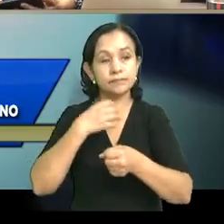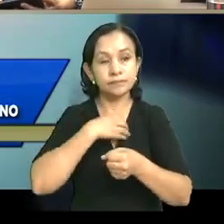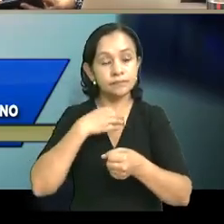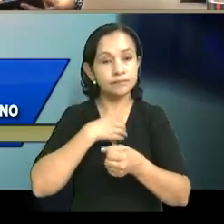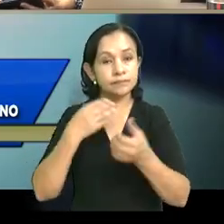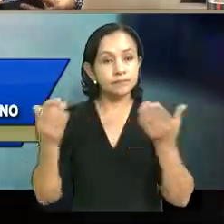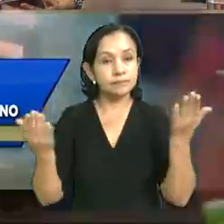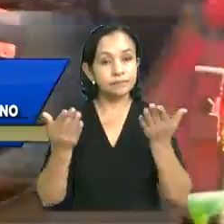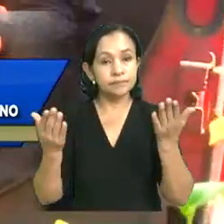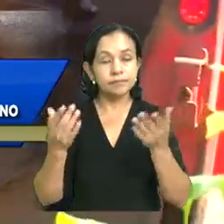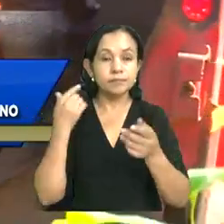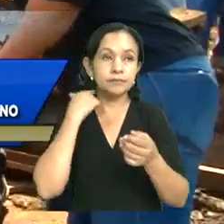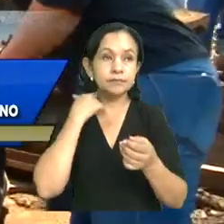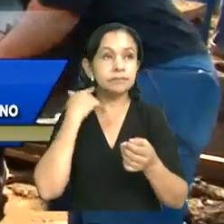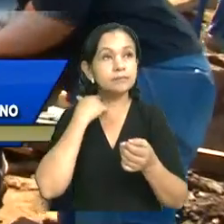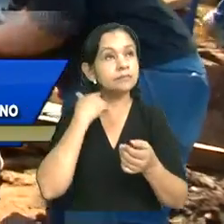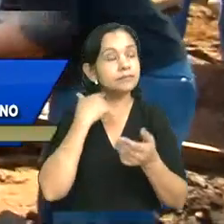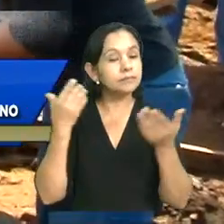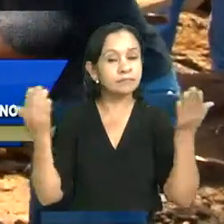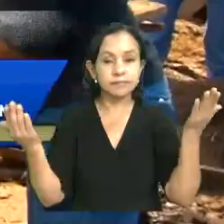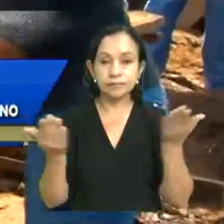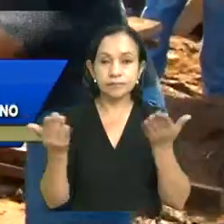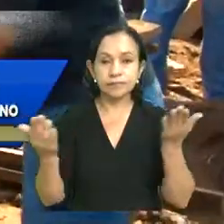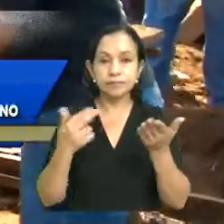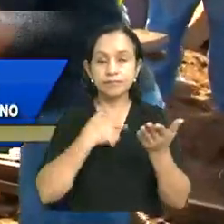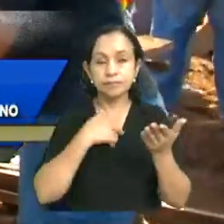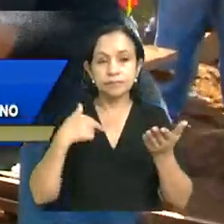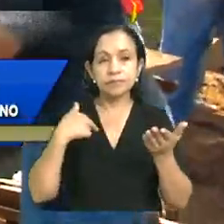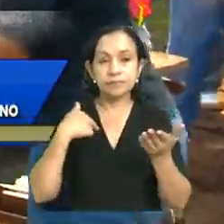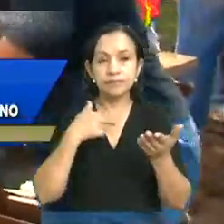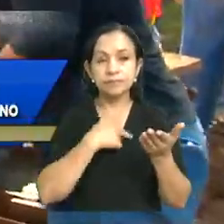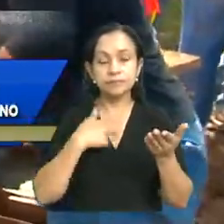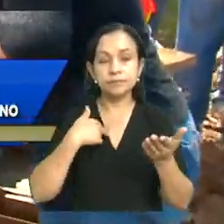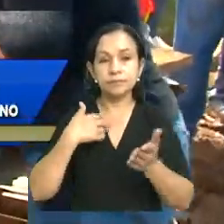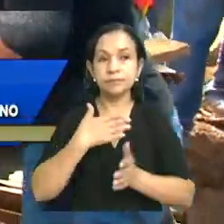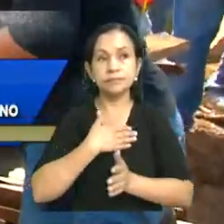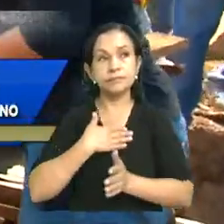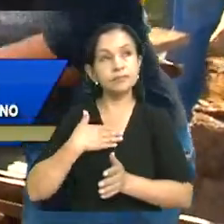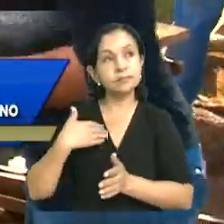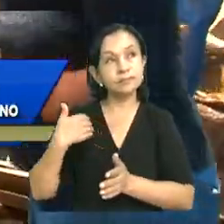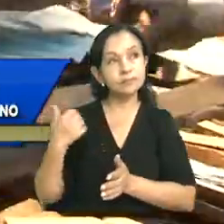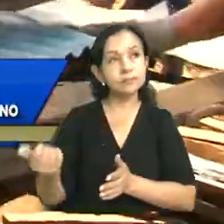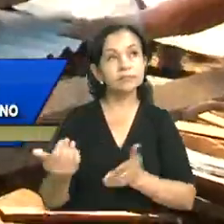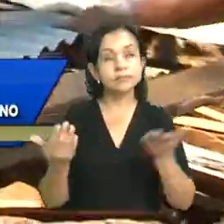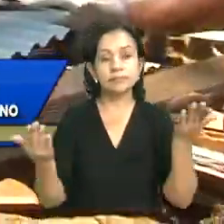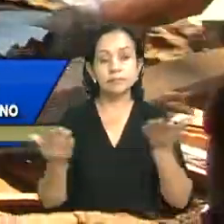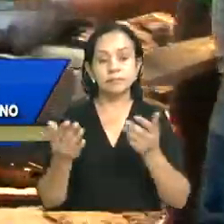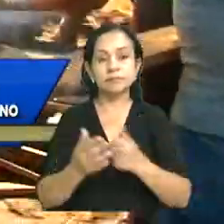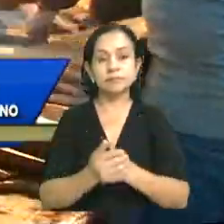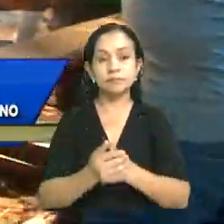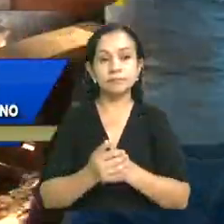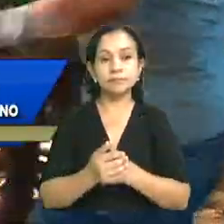que cada vez lo hacen mejor, realmente ha habido una gran